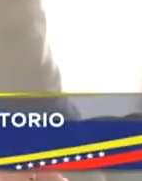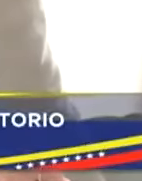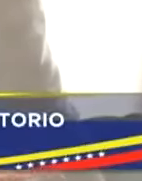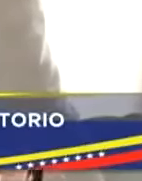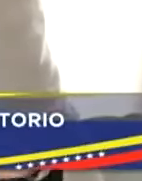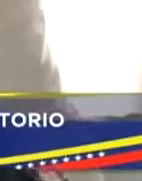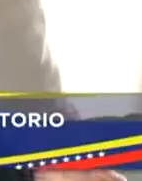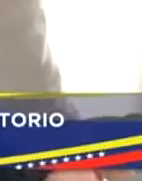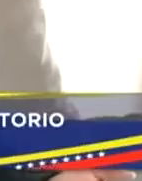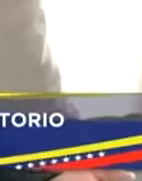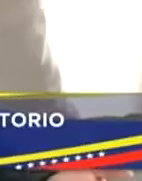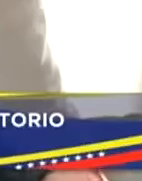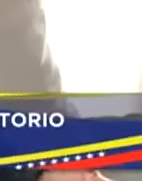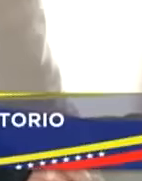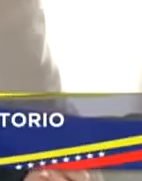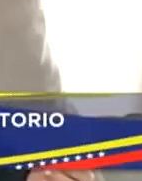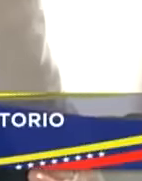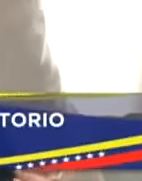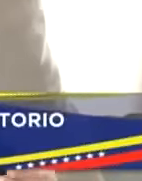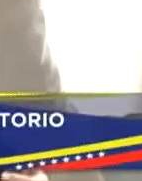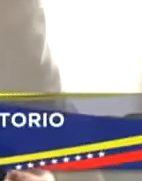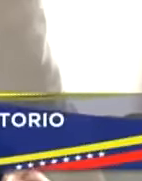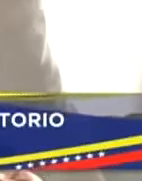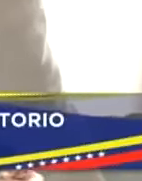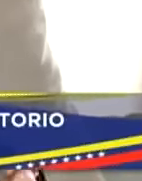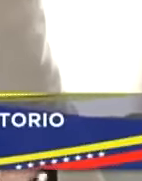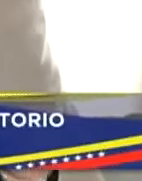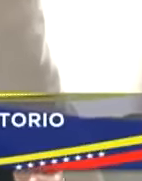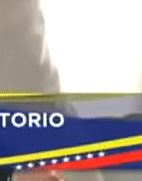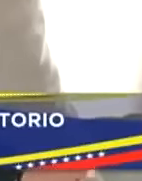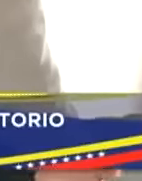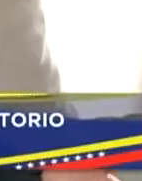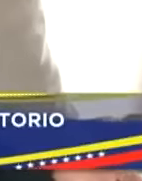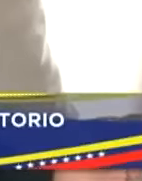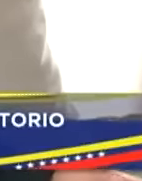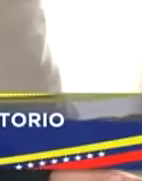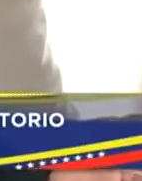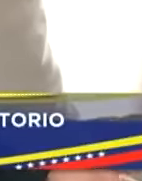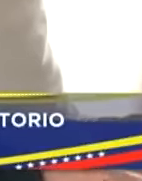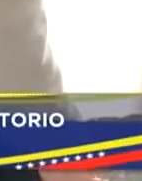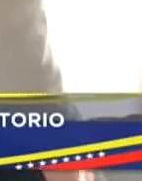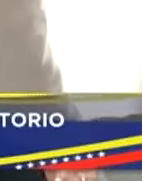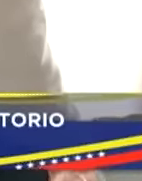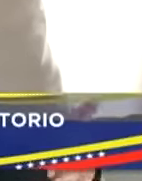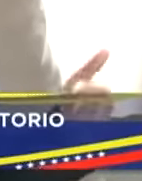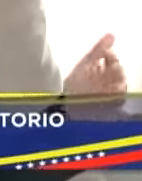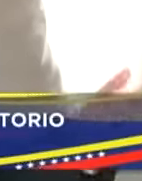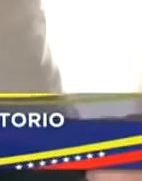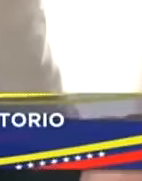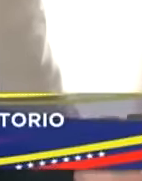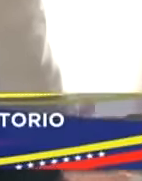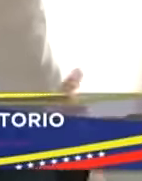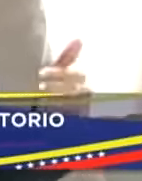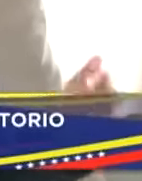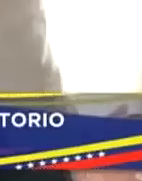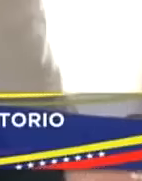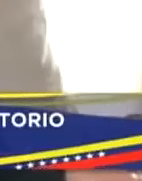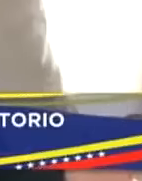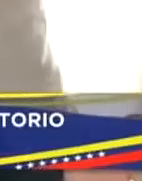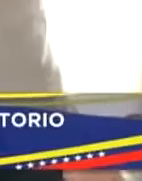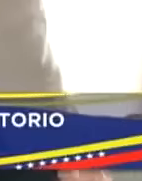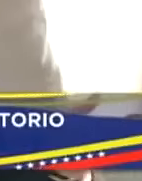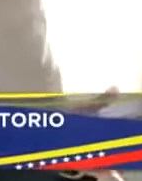lo ha dicho, esta licencia es un primer paso. Es un primer paso también para recomponer legalidad internacional hacia las libertades